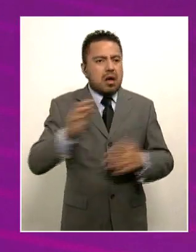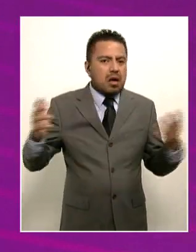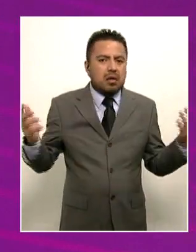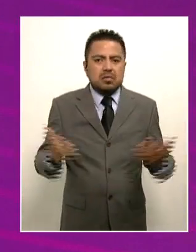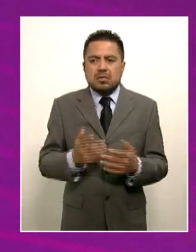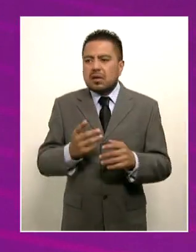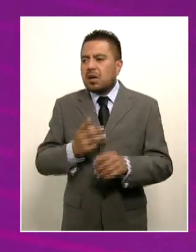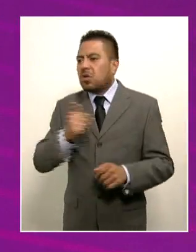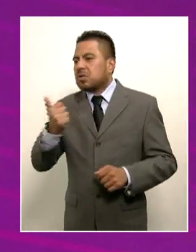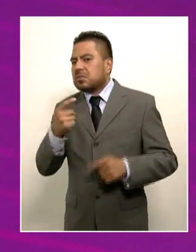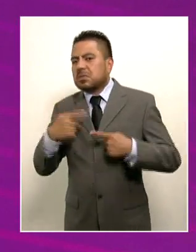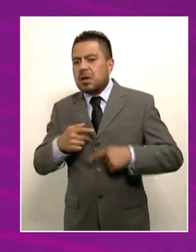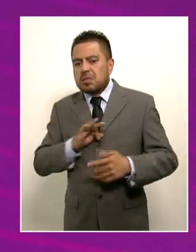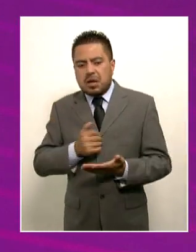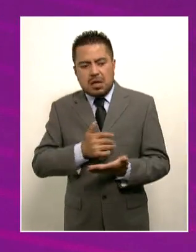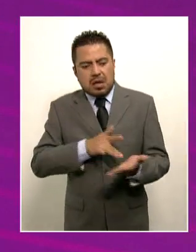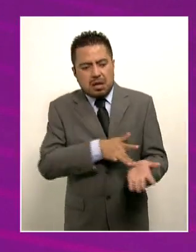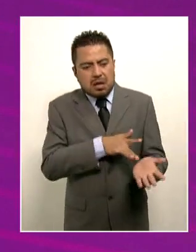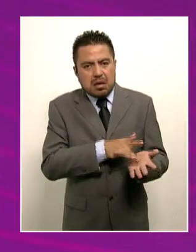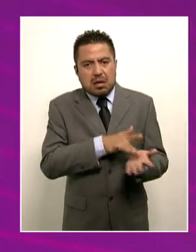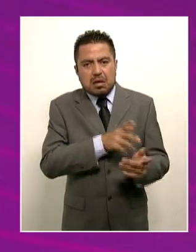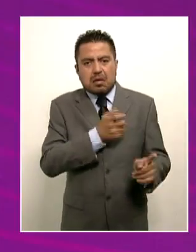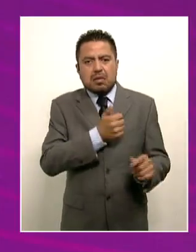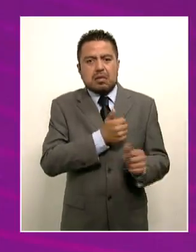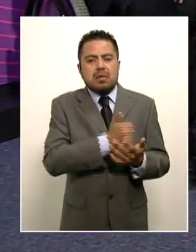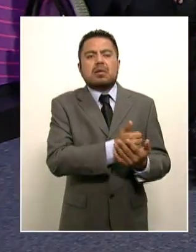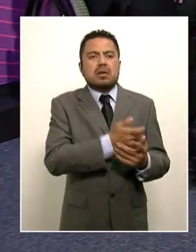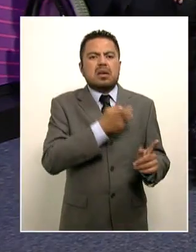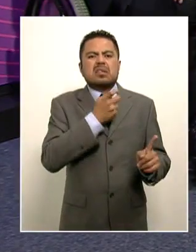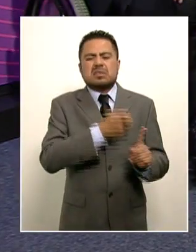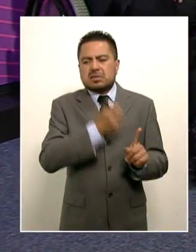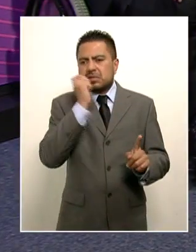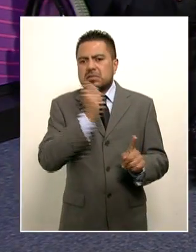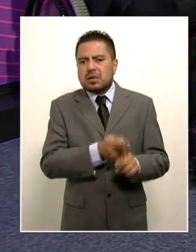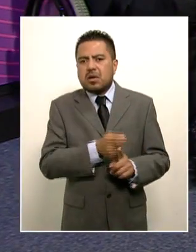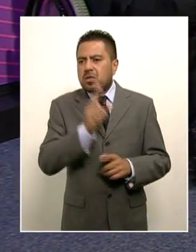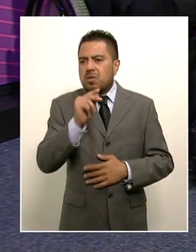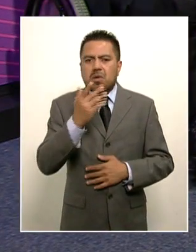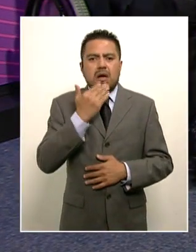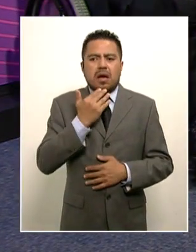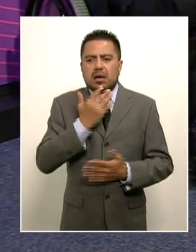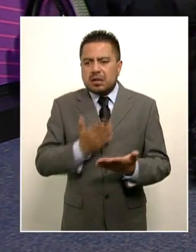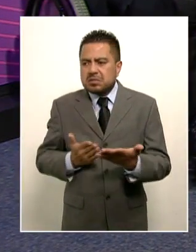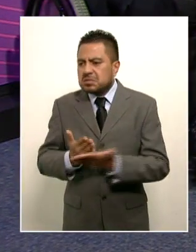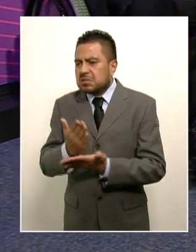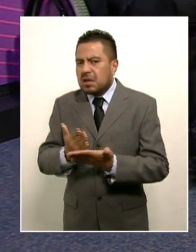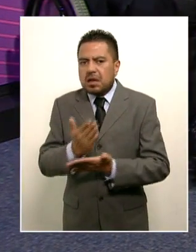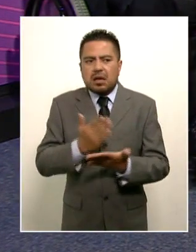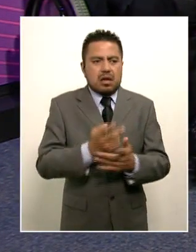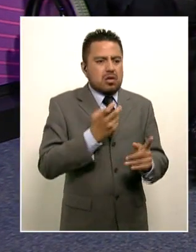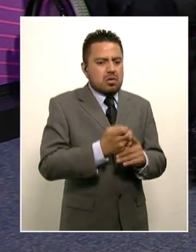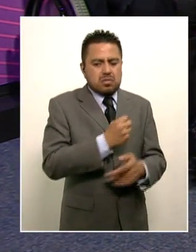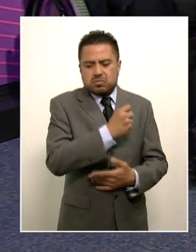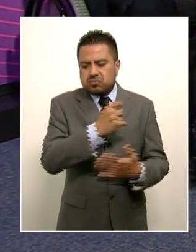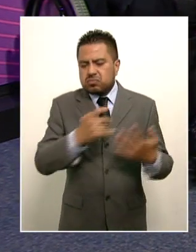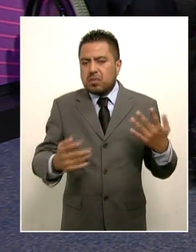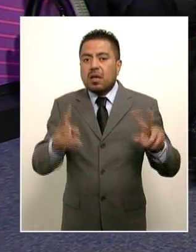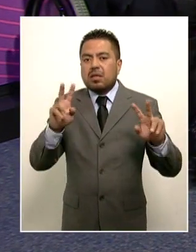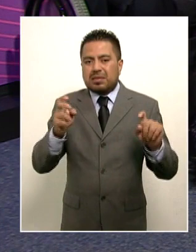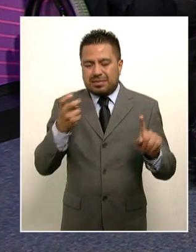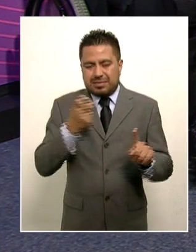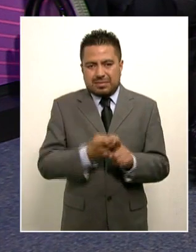un tercero tiene que hacerlos por ellos, pues eso significa que pues no va a tener acceso a nada de eso, ¿verdad? Ese es un